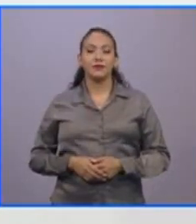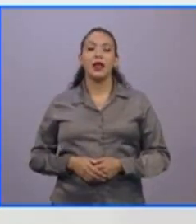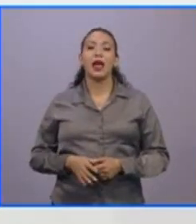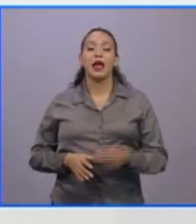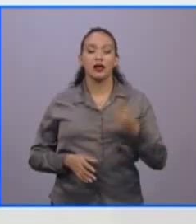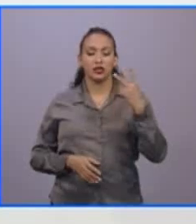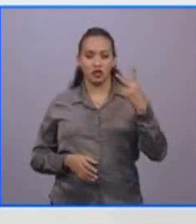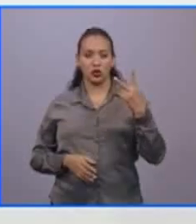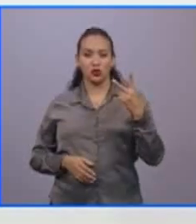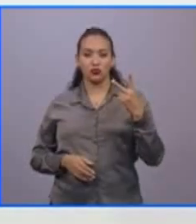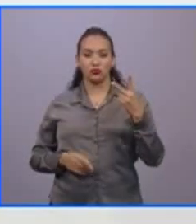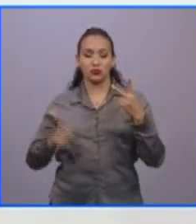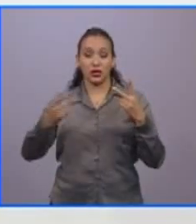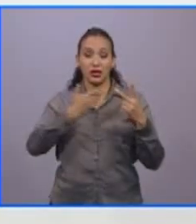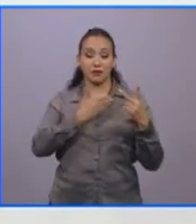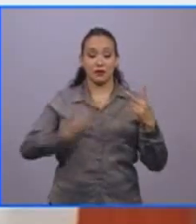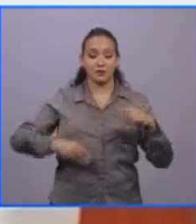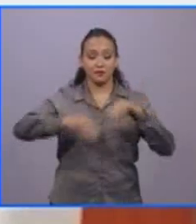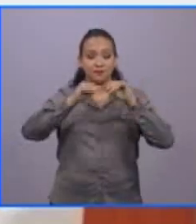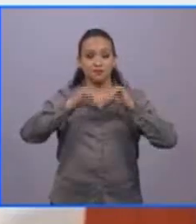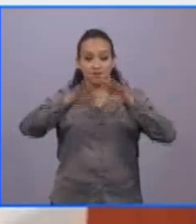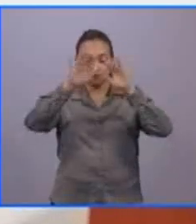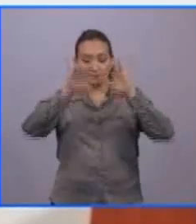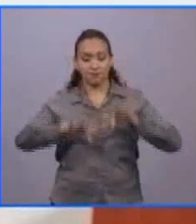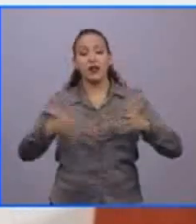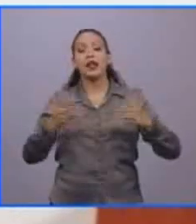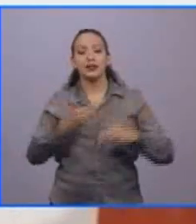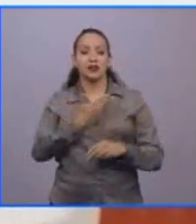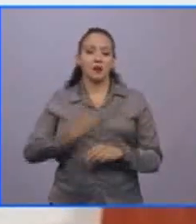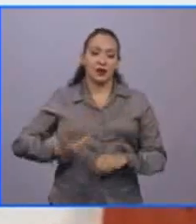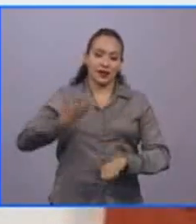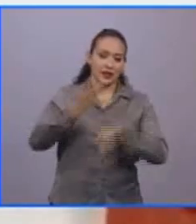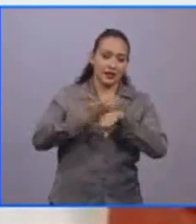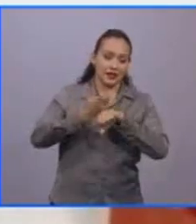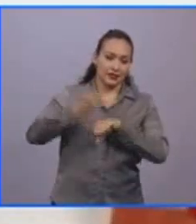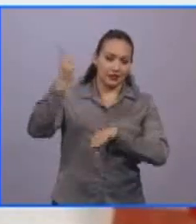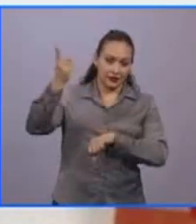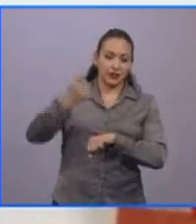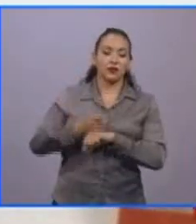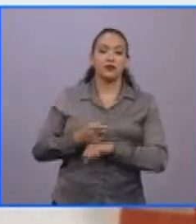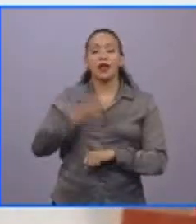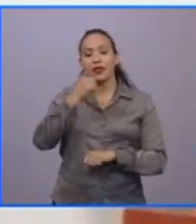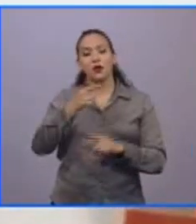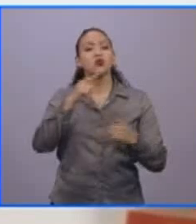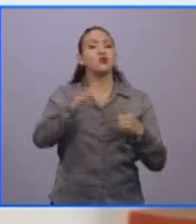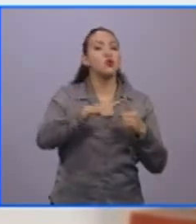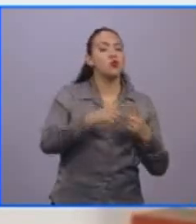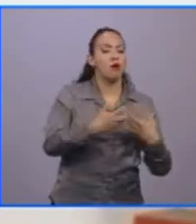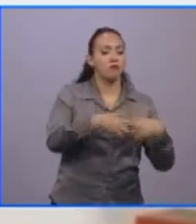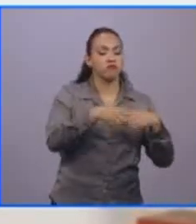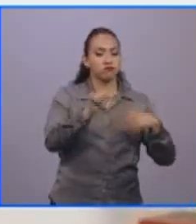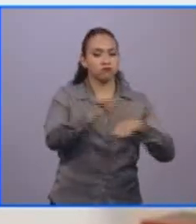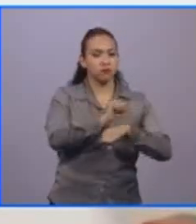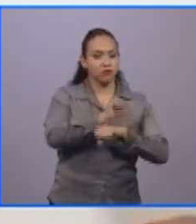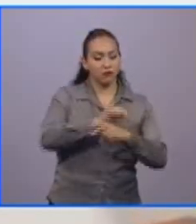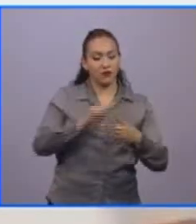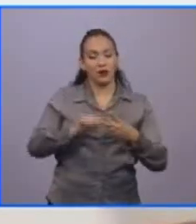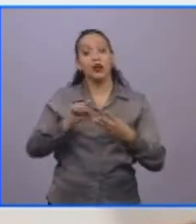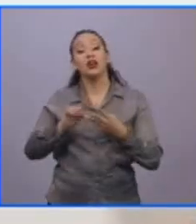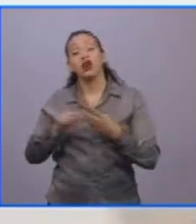2 decretos que hizo el presidente Trump relacionados con la industria automotriz y con el acero y